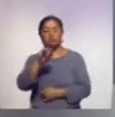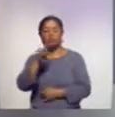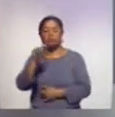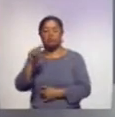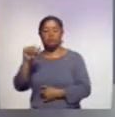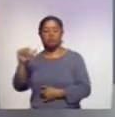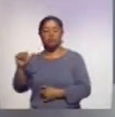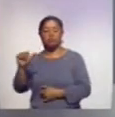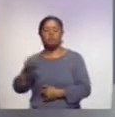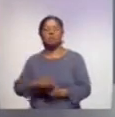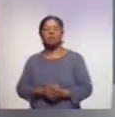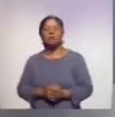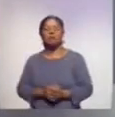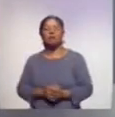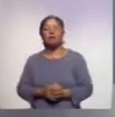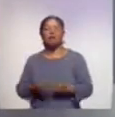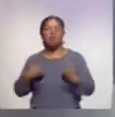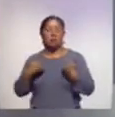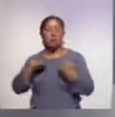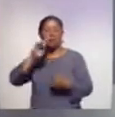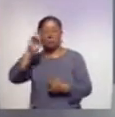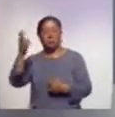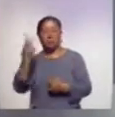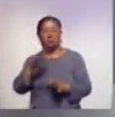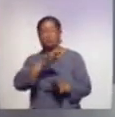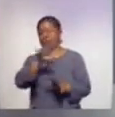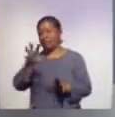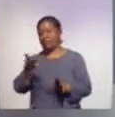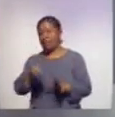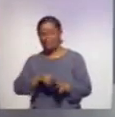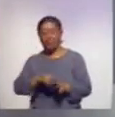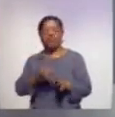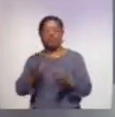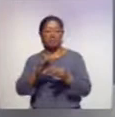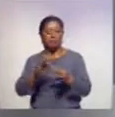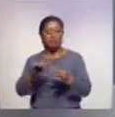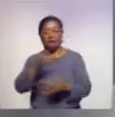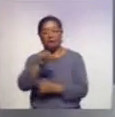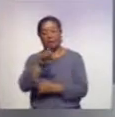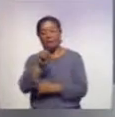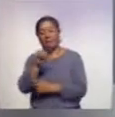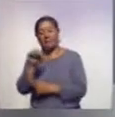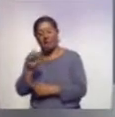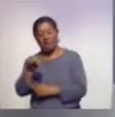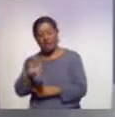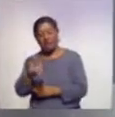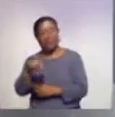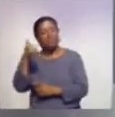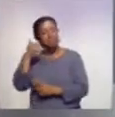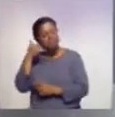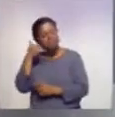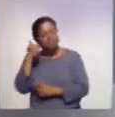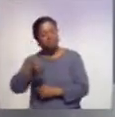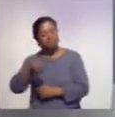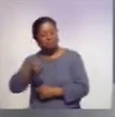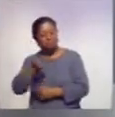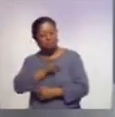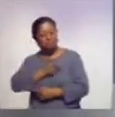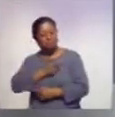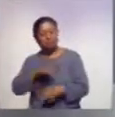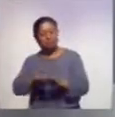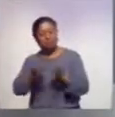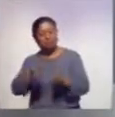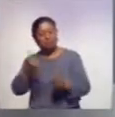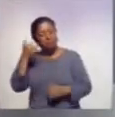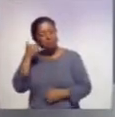Apizaco. La información completa la tiene mi compañero Adán Morales, a quien saludo con muchísimo gusto. Adán, ¿cómo